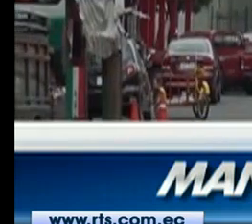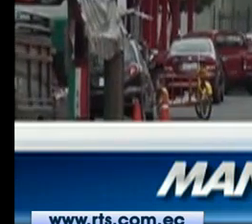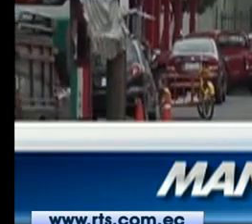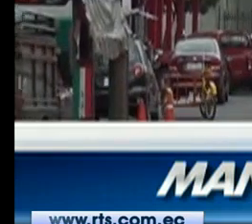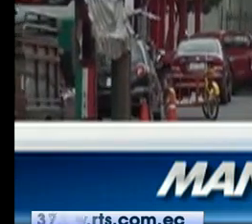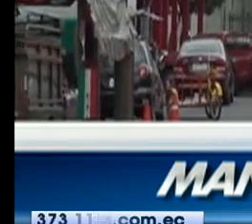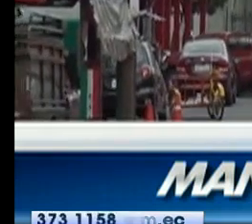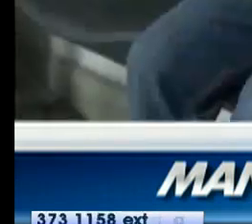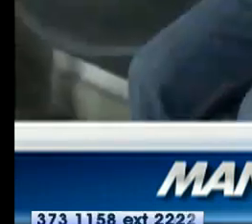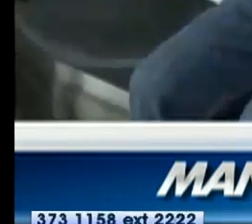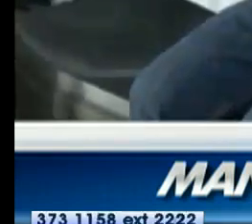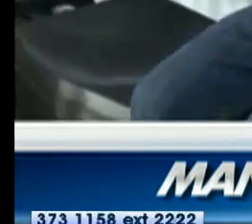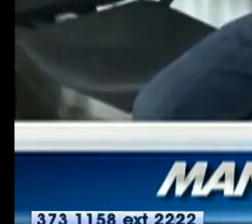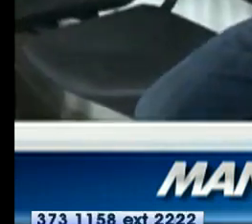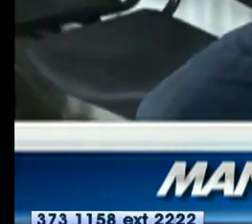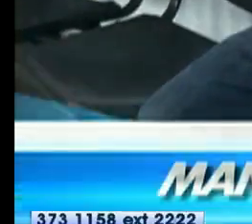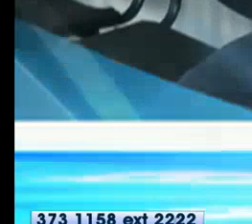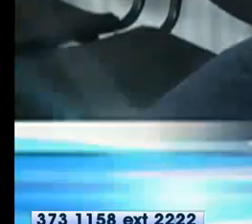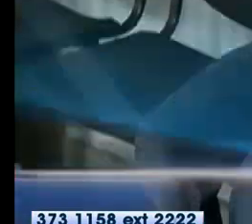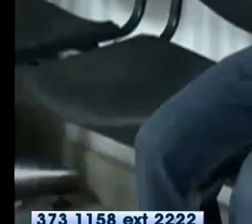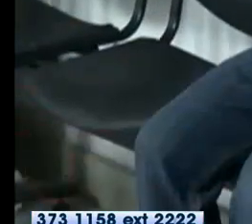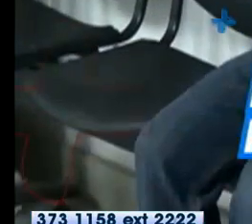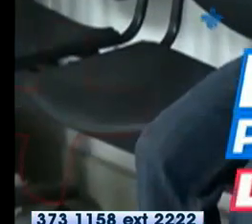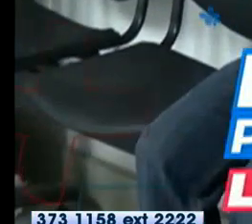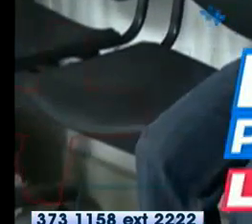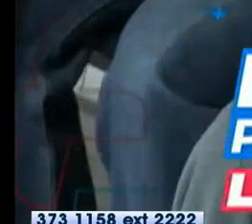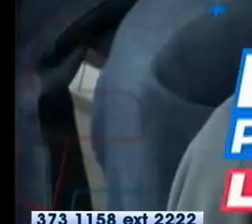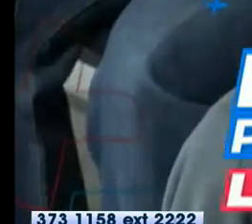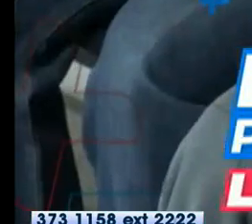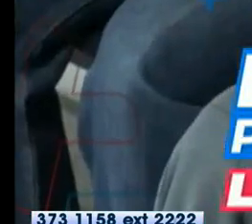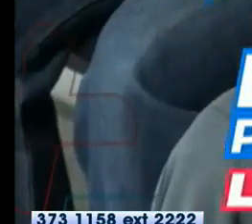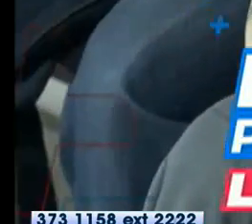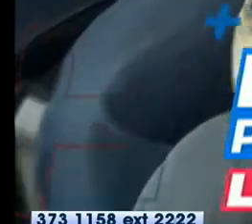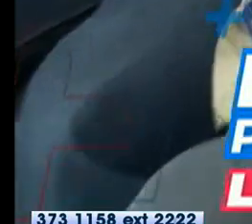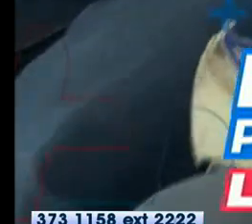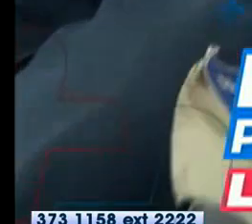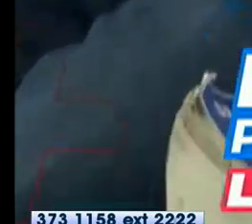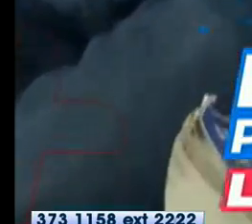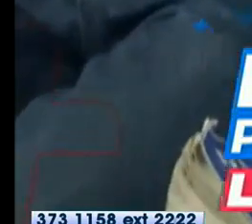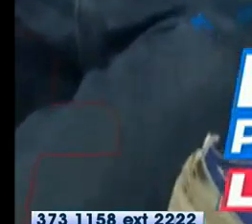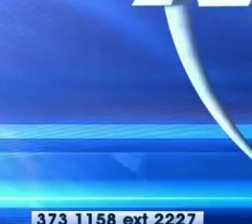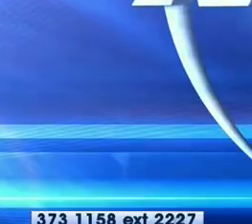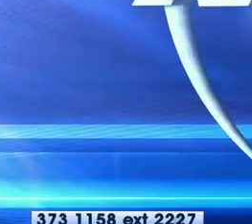quien está desaparecido desde hace 5 días.